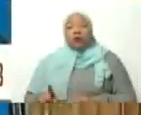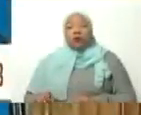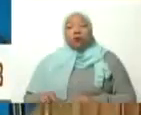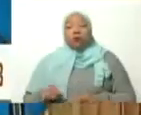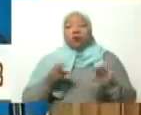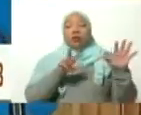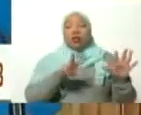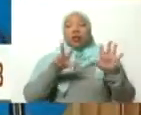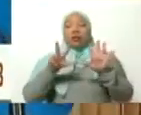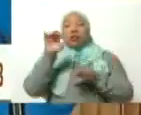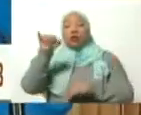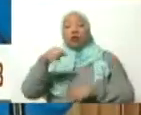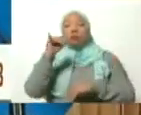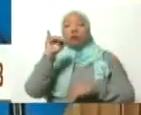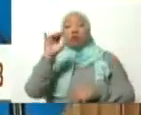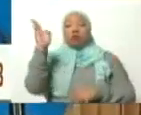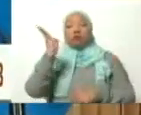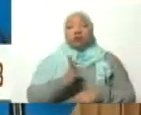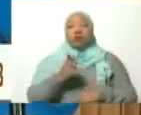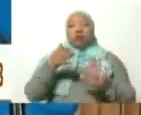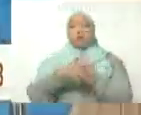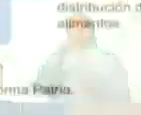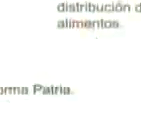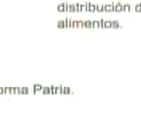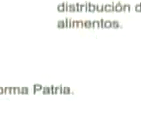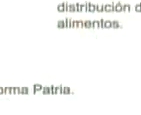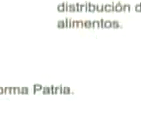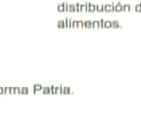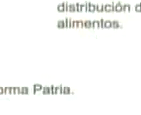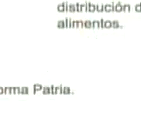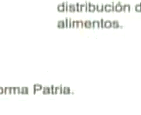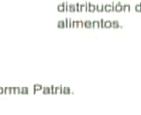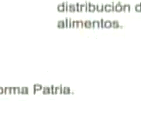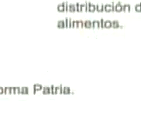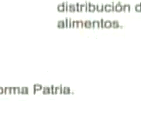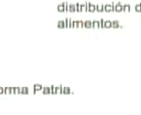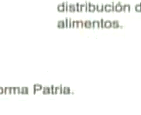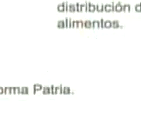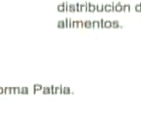77,1% estará dirigido a la inversión social.